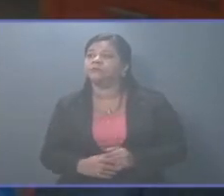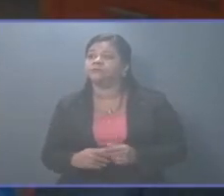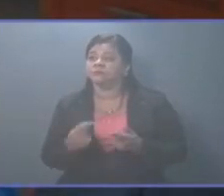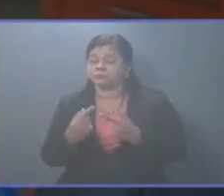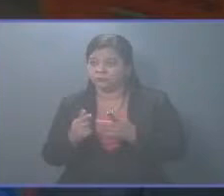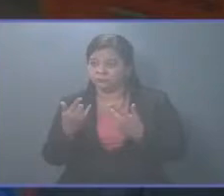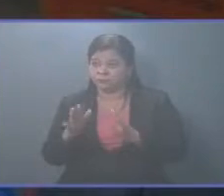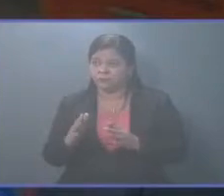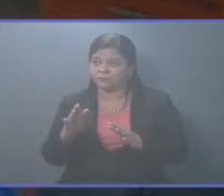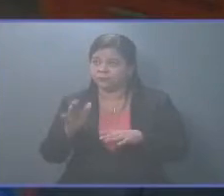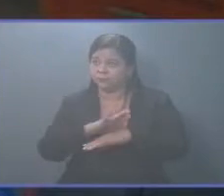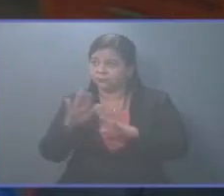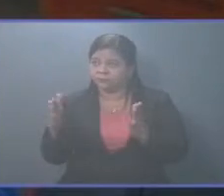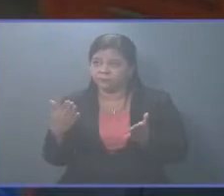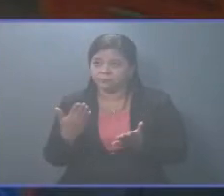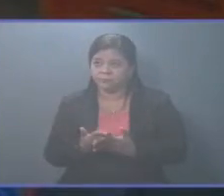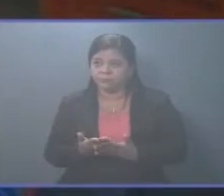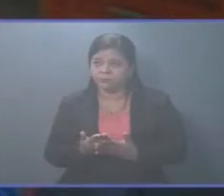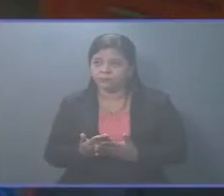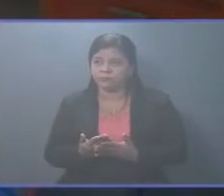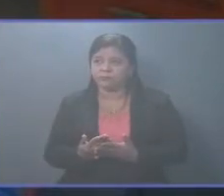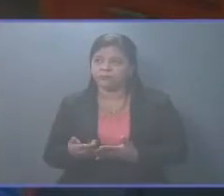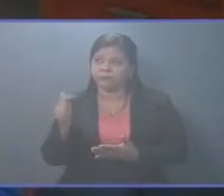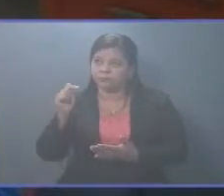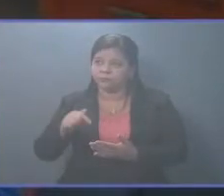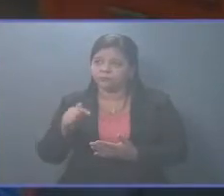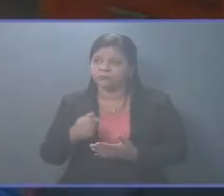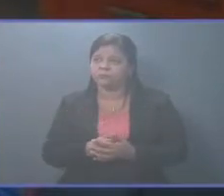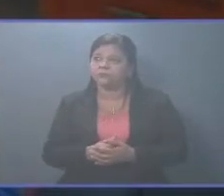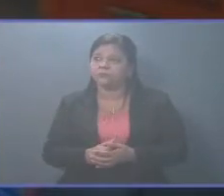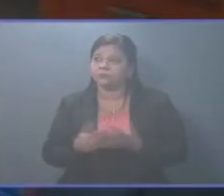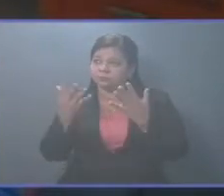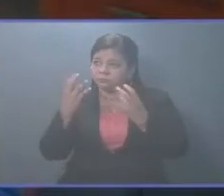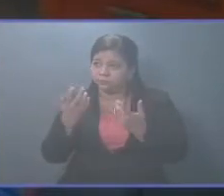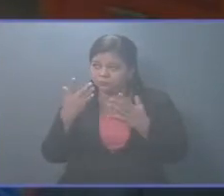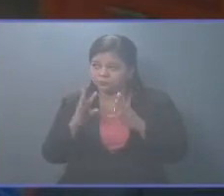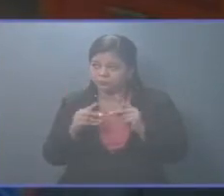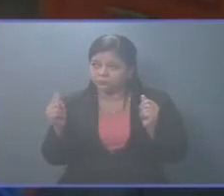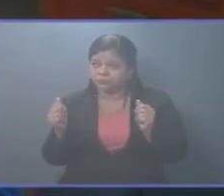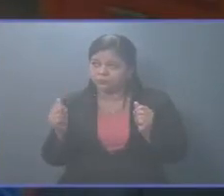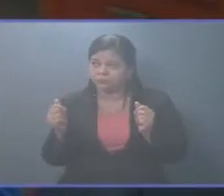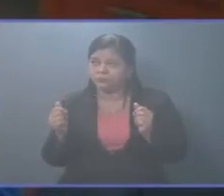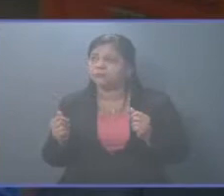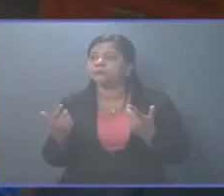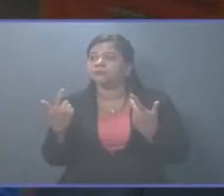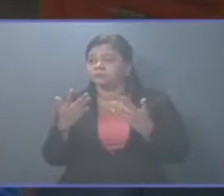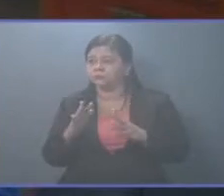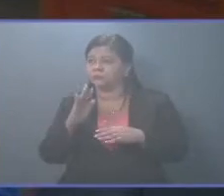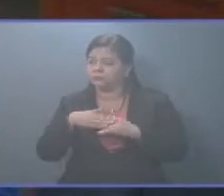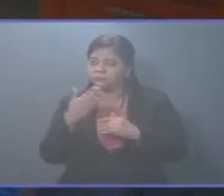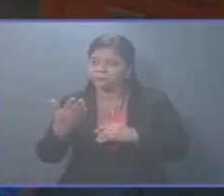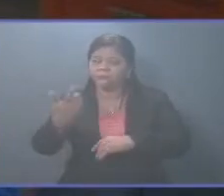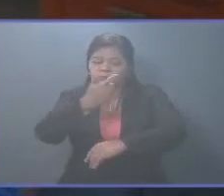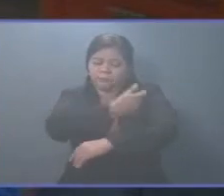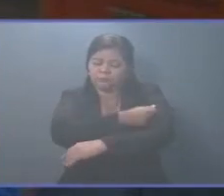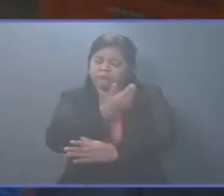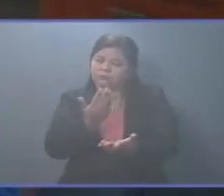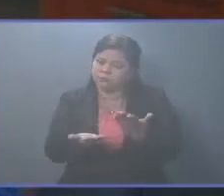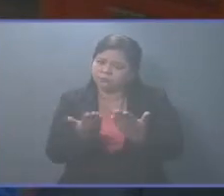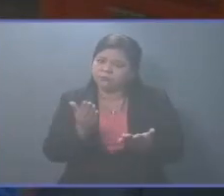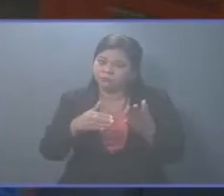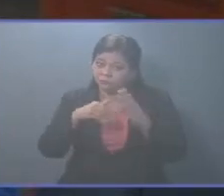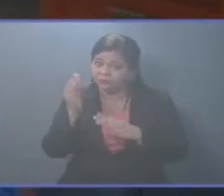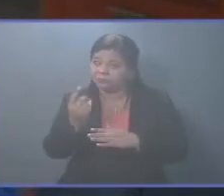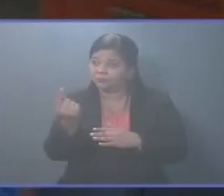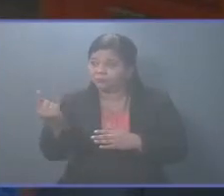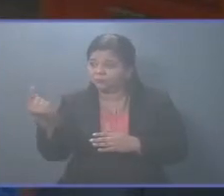AstraZeneca, cuando pase todos esos escollos que tiene, y si lo logra superar, pues va a ser la vacuna que probablemente la mayoría en el mundo